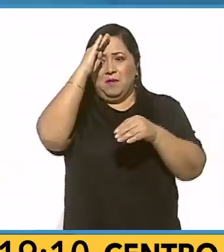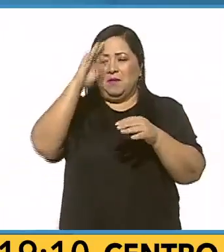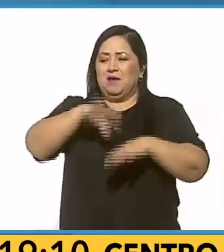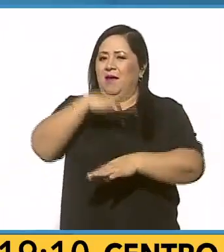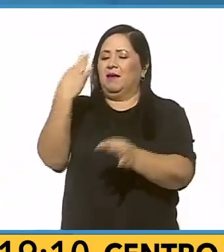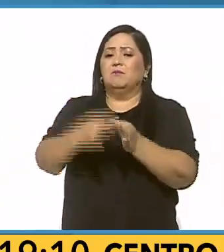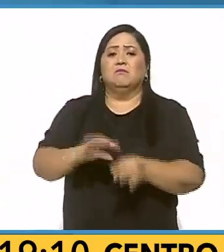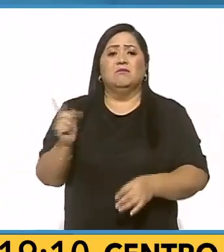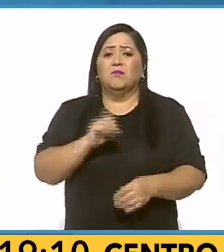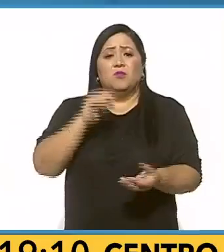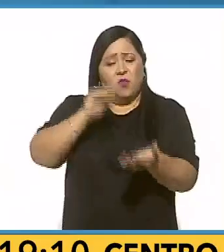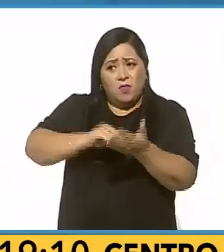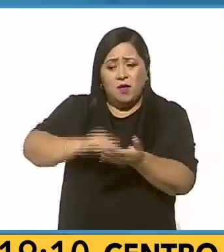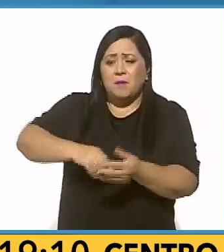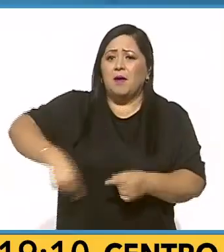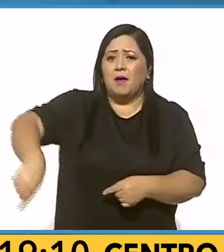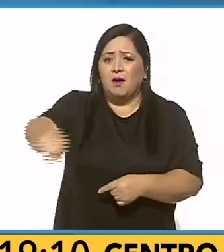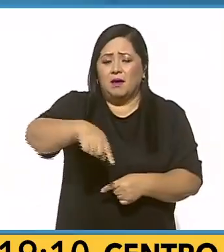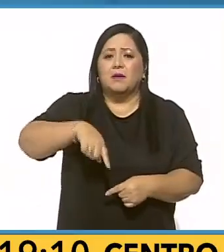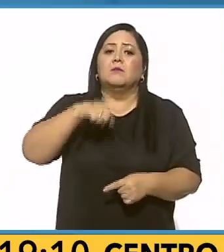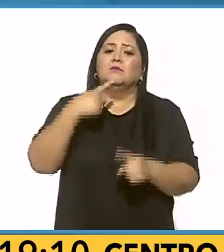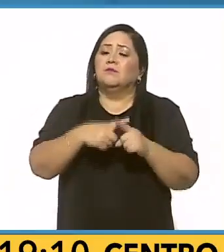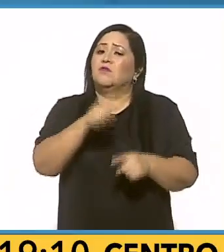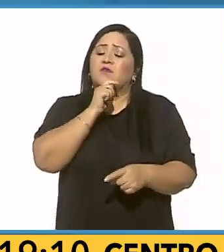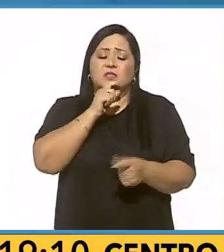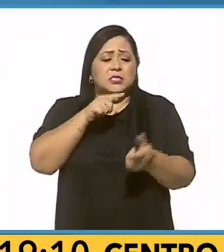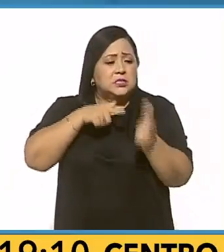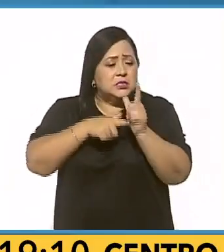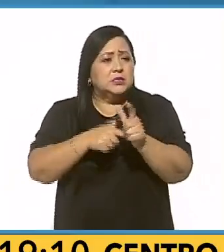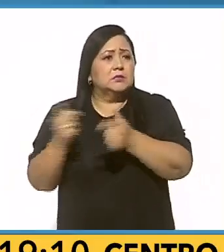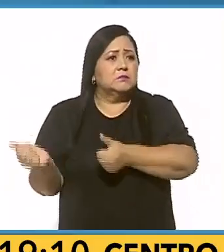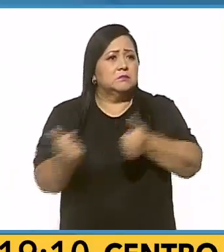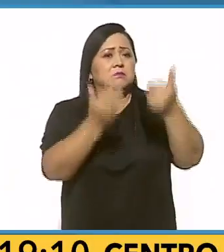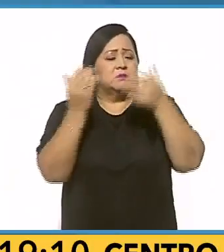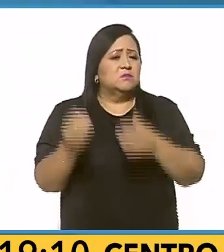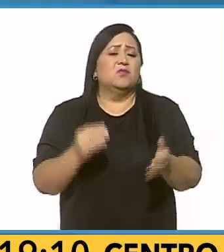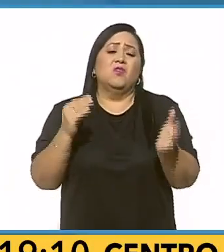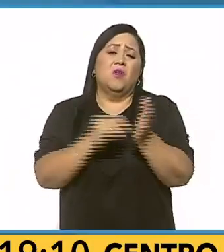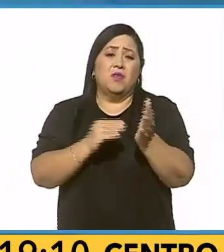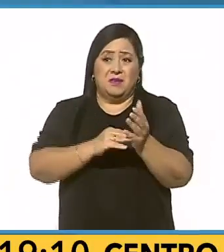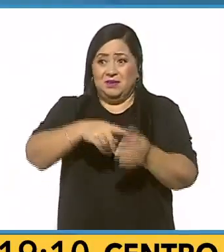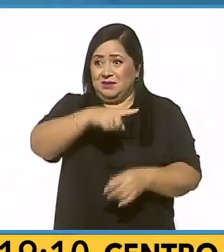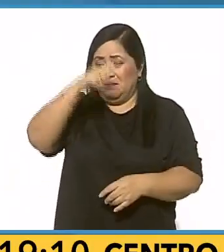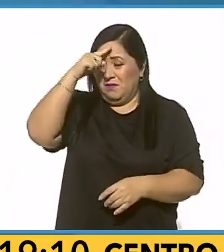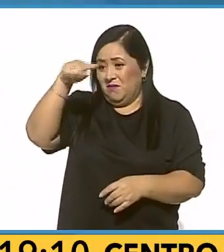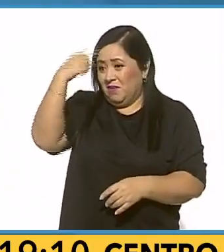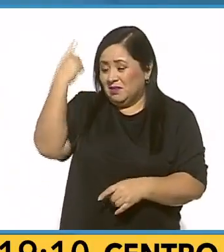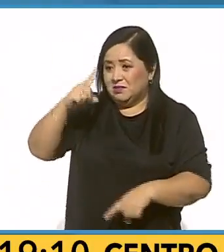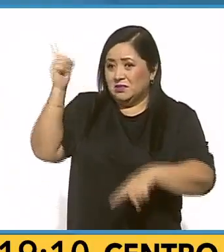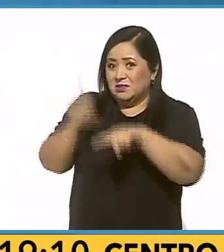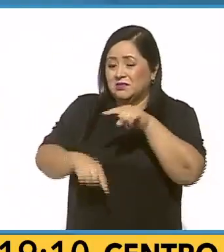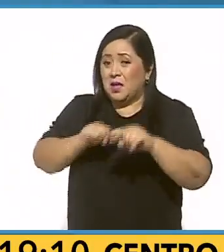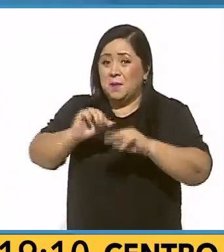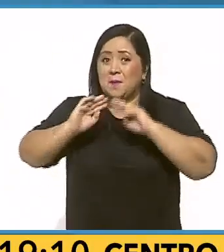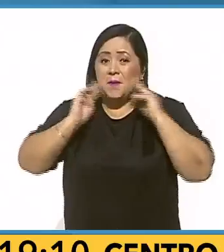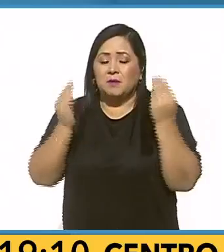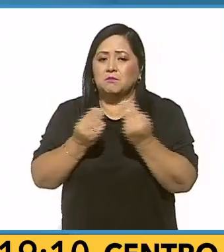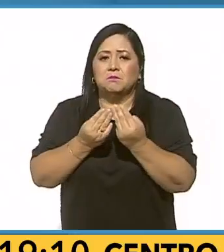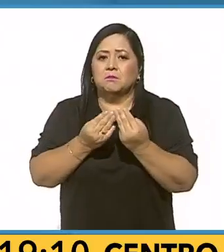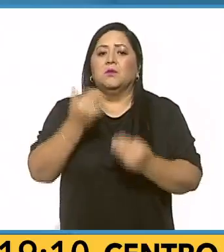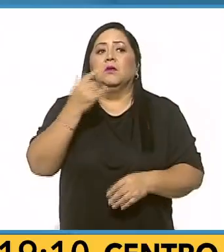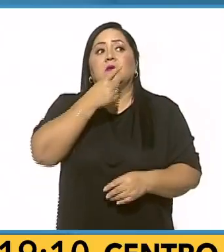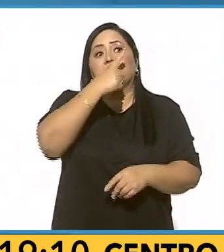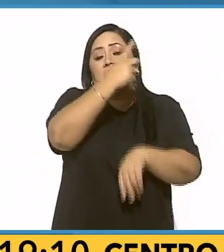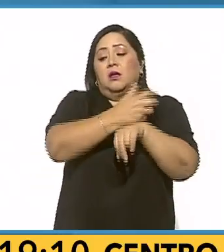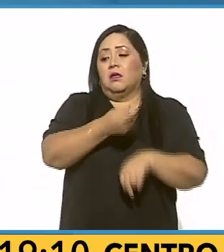un incremento de decomisos en México y una reducción, pero la droga sigue fluyendo y por lo tanto, pues la batalla en contra de esas organizaciones criminales y terroristas,